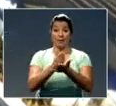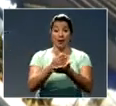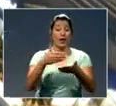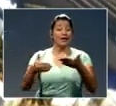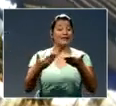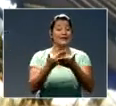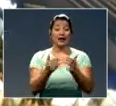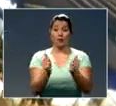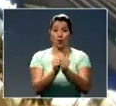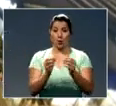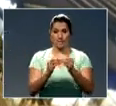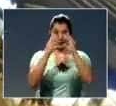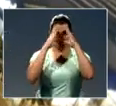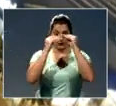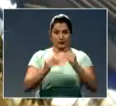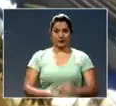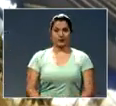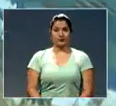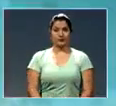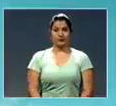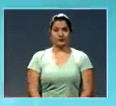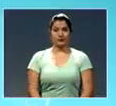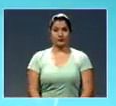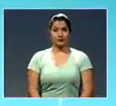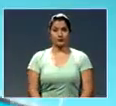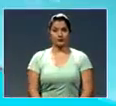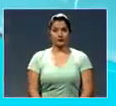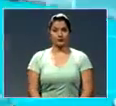enseguida regresamos con más información.